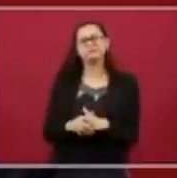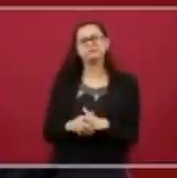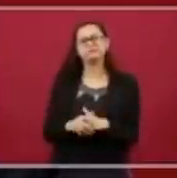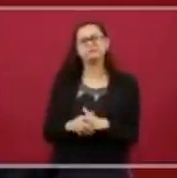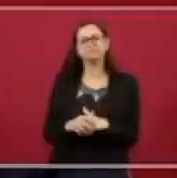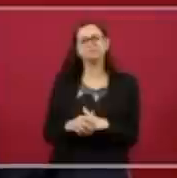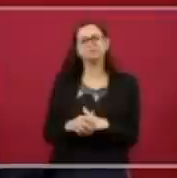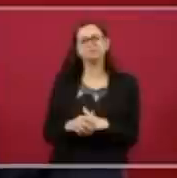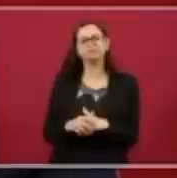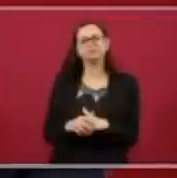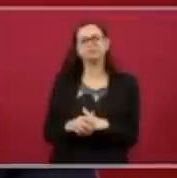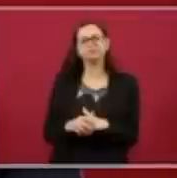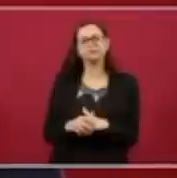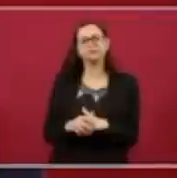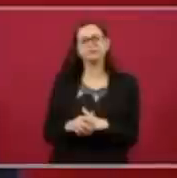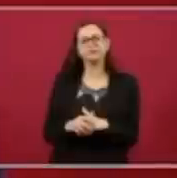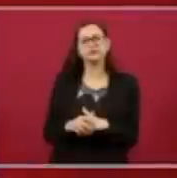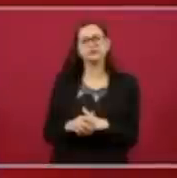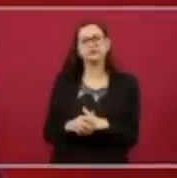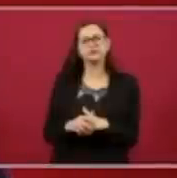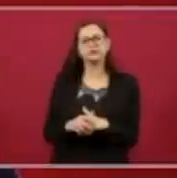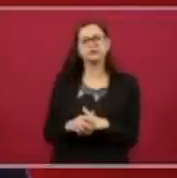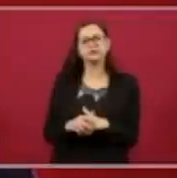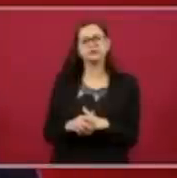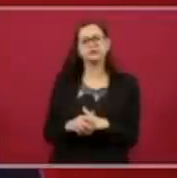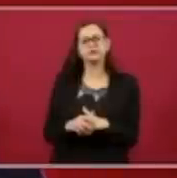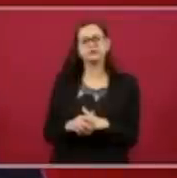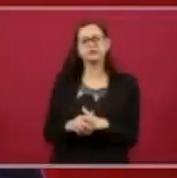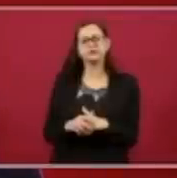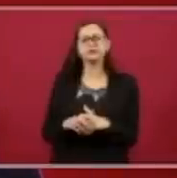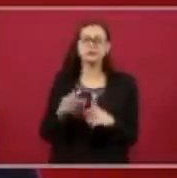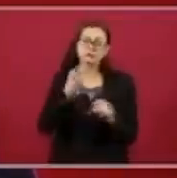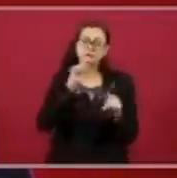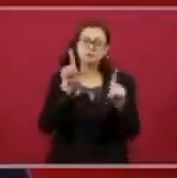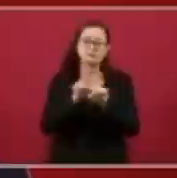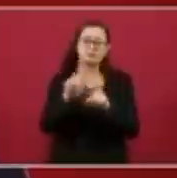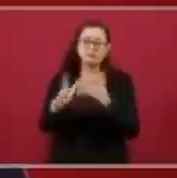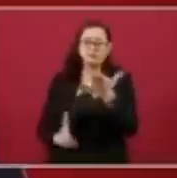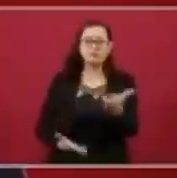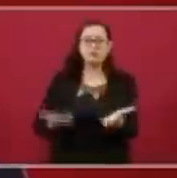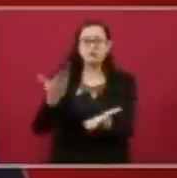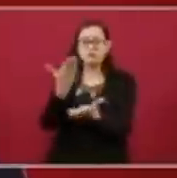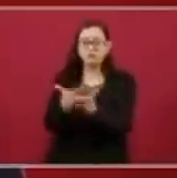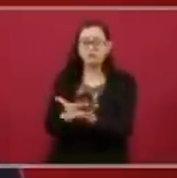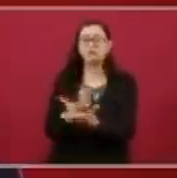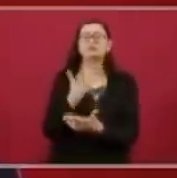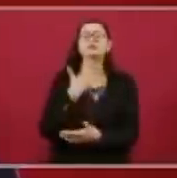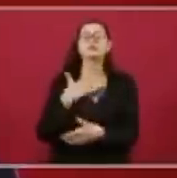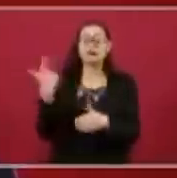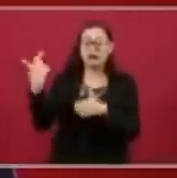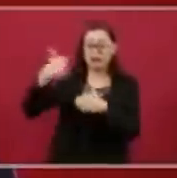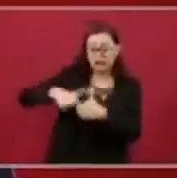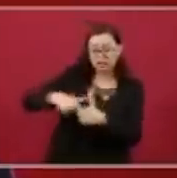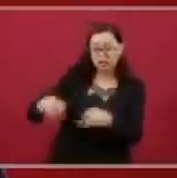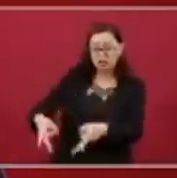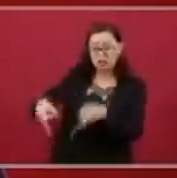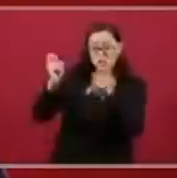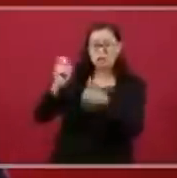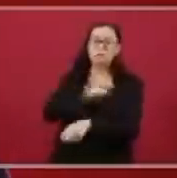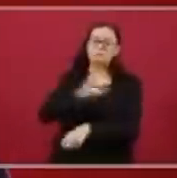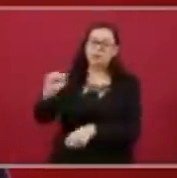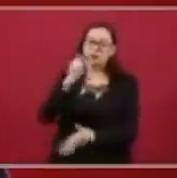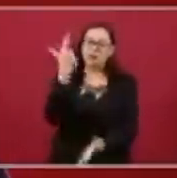la propuesta que hicimos de convertir en delito grave el robo de combustible, la